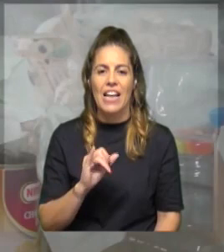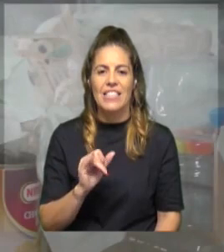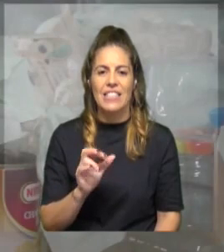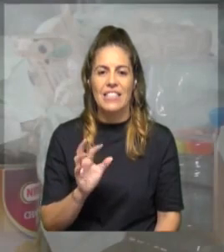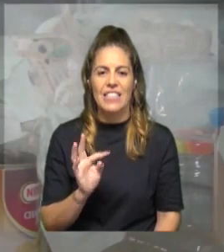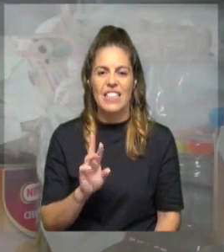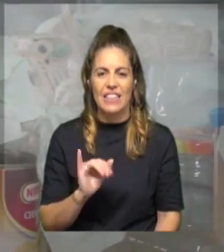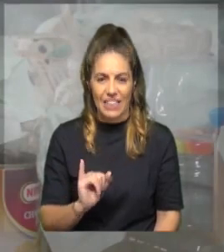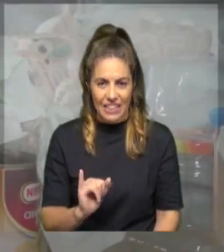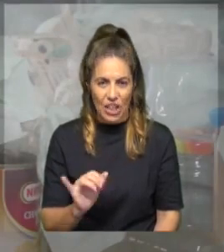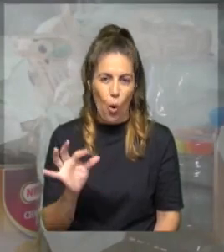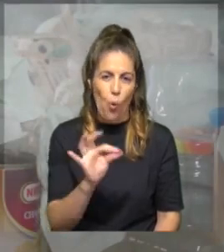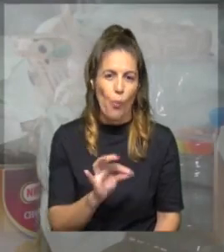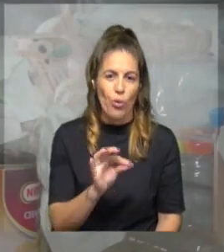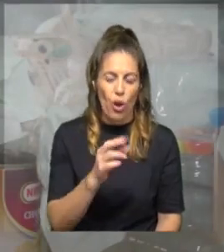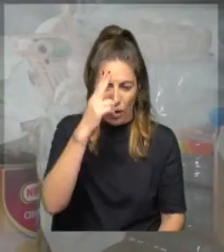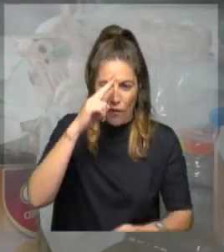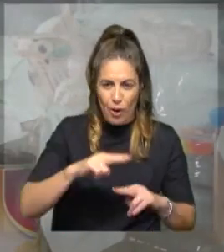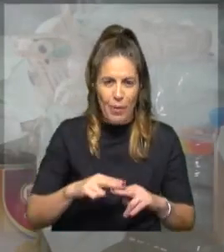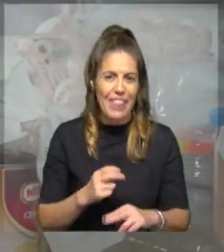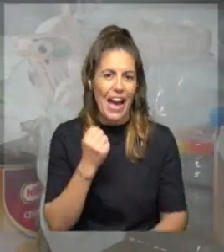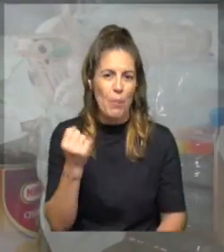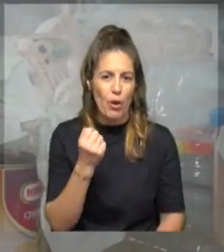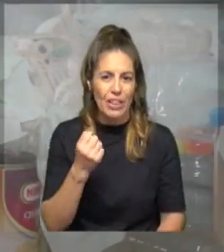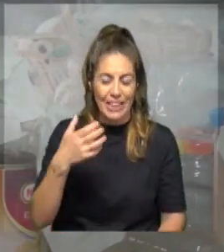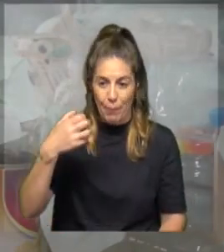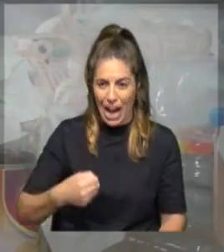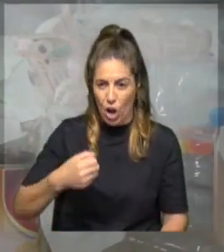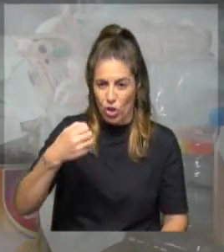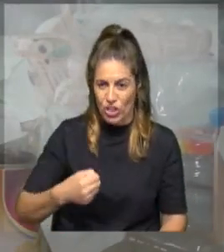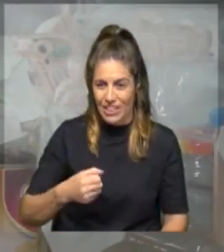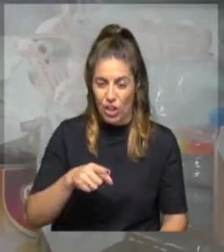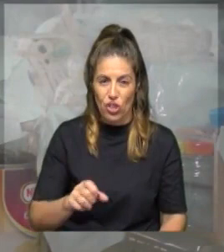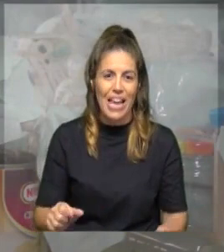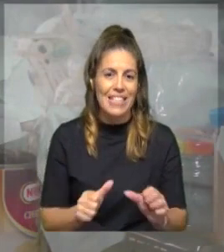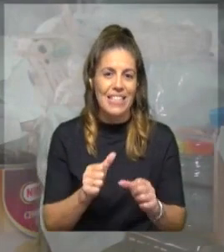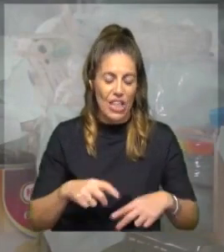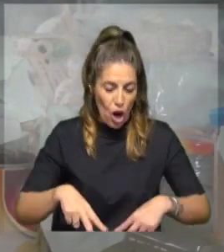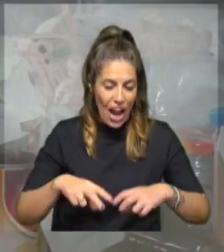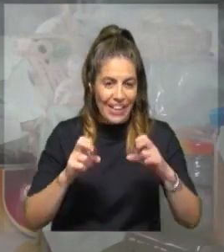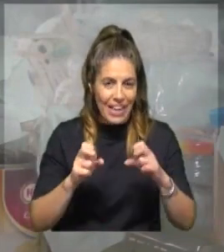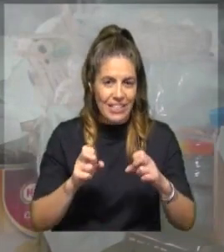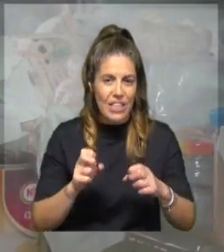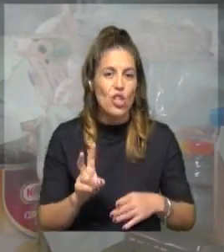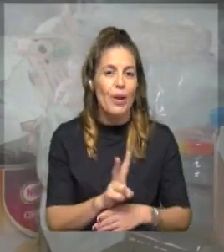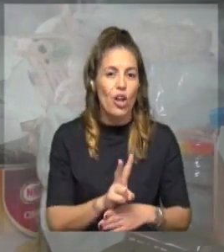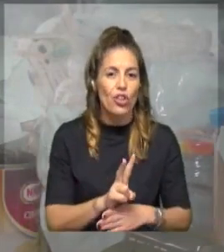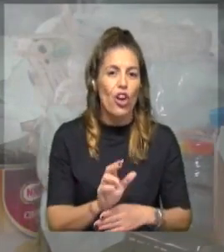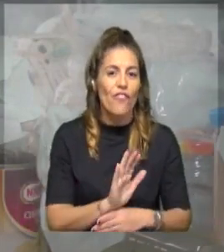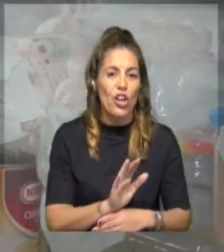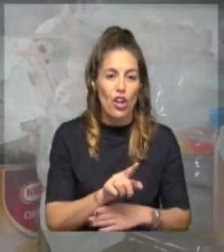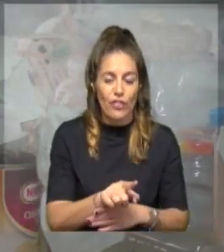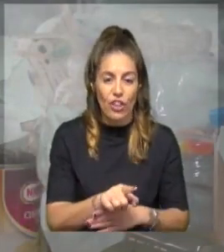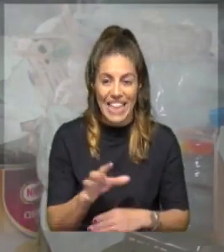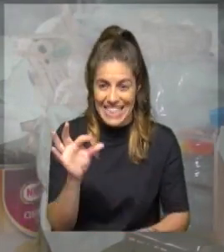un insecto vector de una enfermedad muy importante para los cítricos. También se hicieron estudios sobre el control biológico de